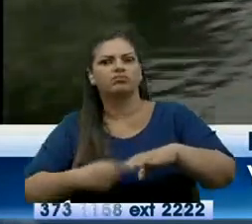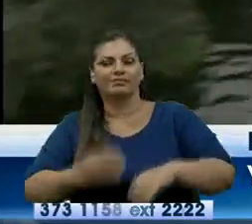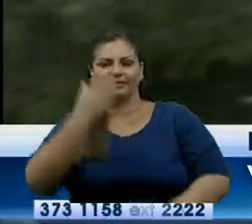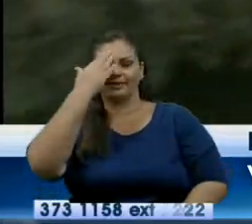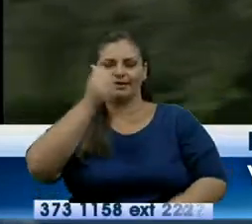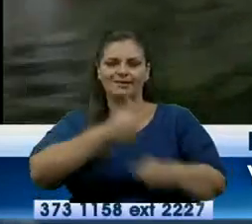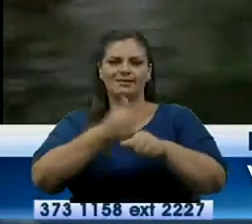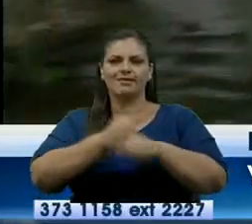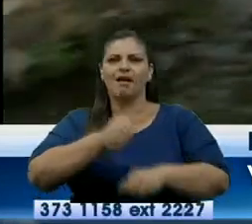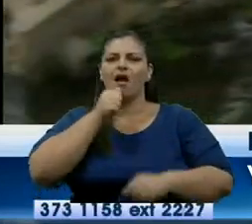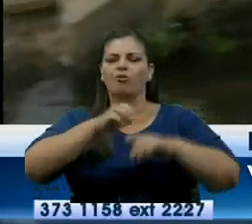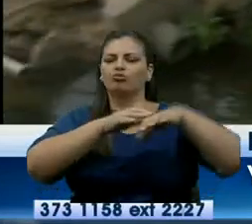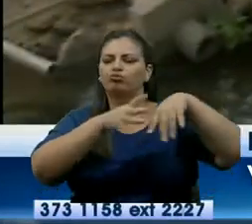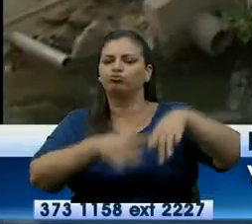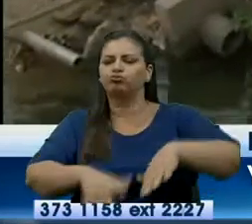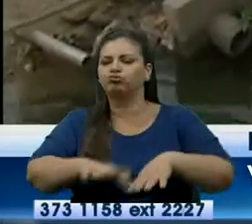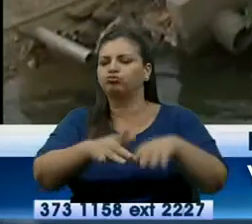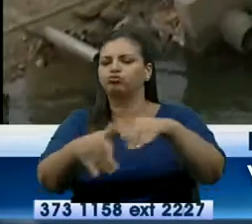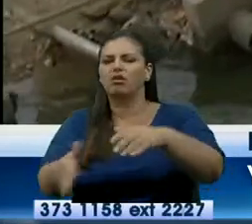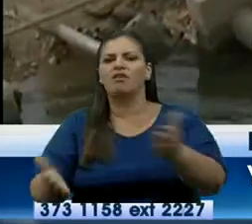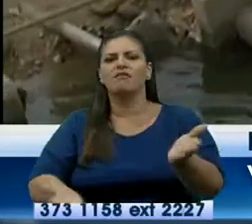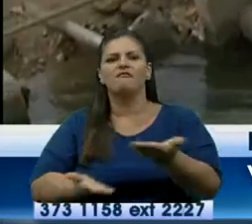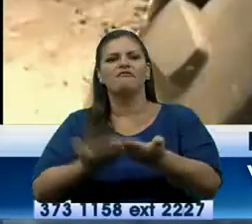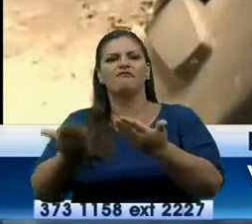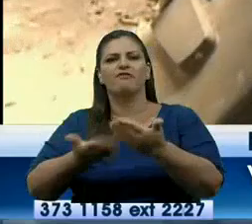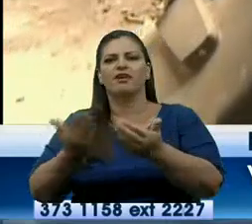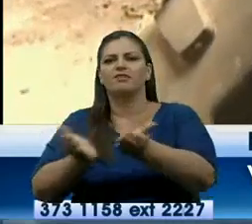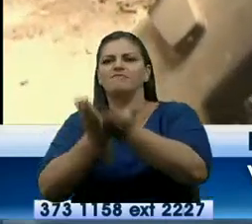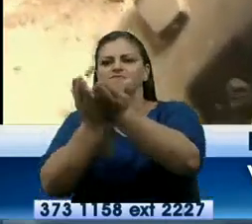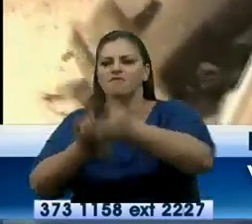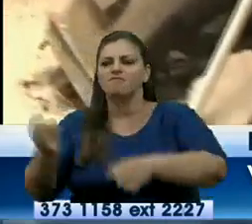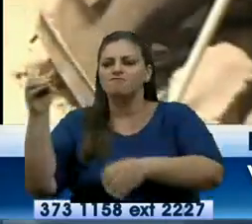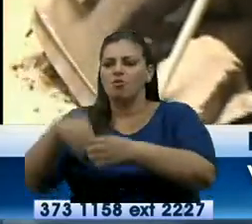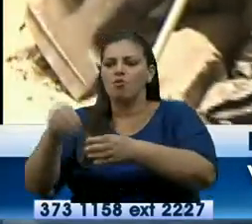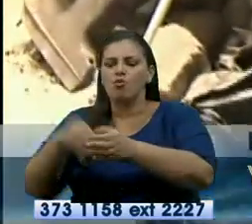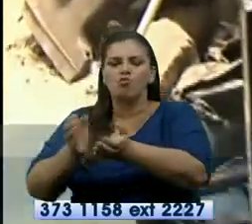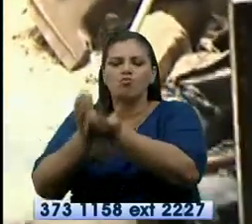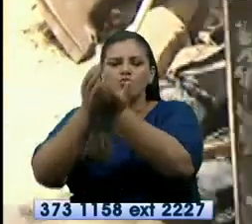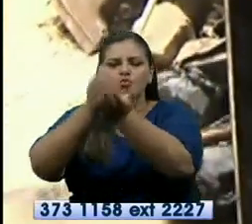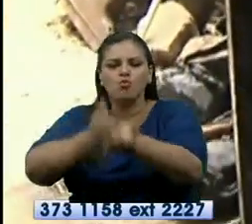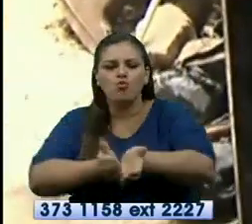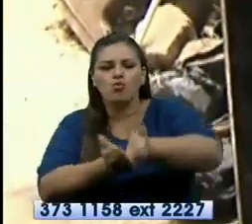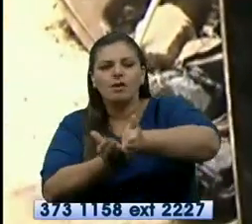trasladarlos por esa vía hasta la vivienda de acopio. Informó José Morales.